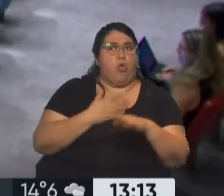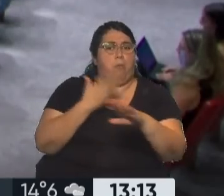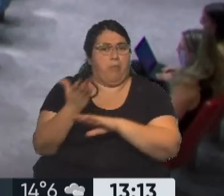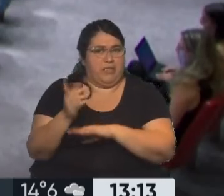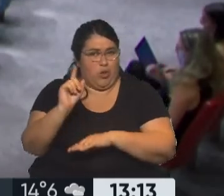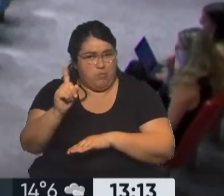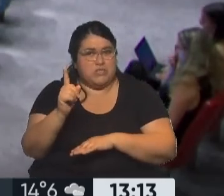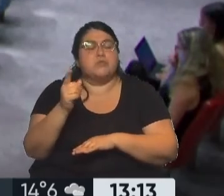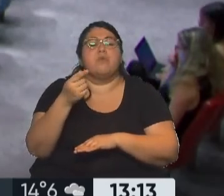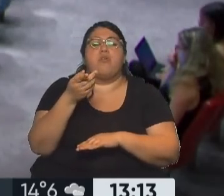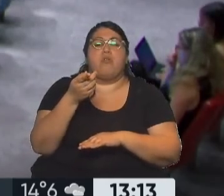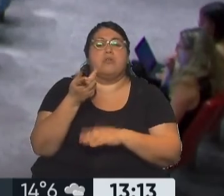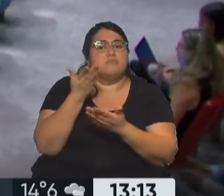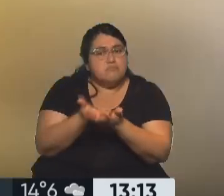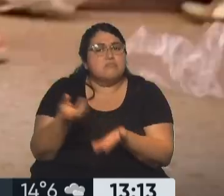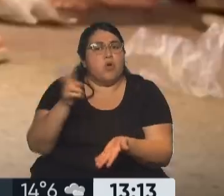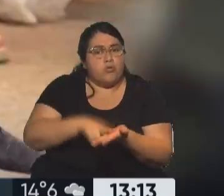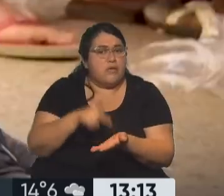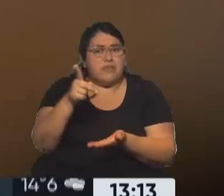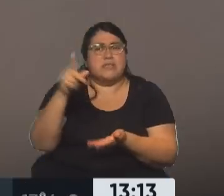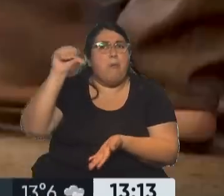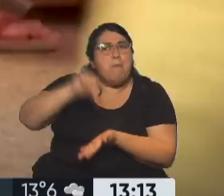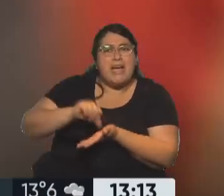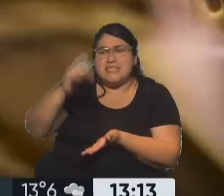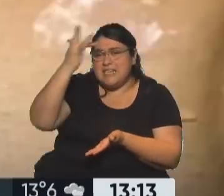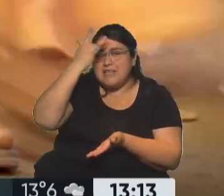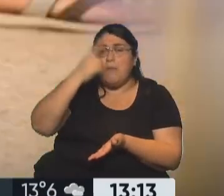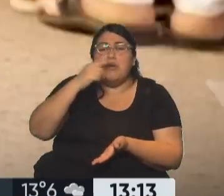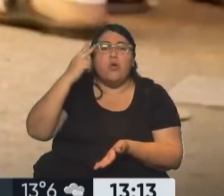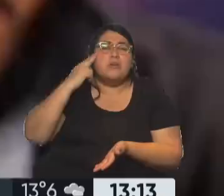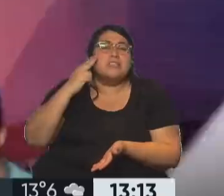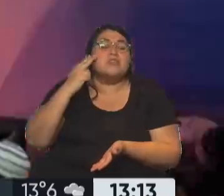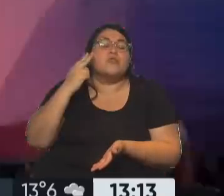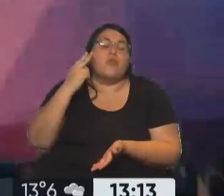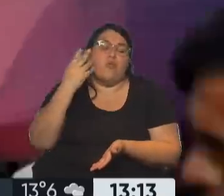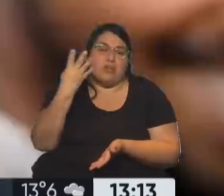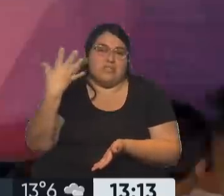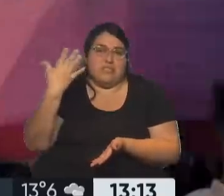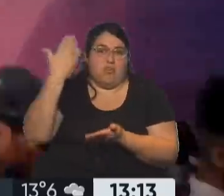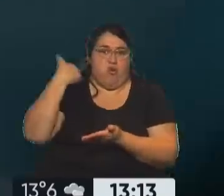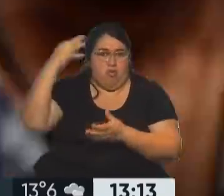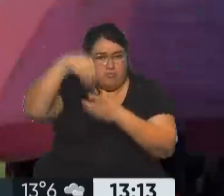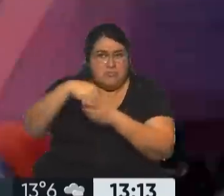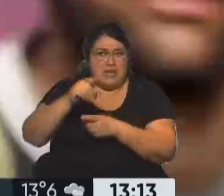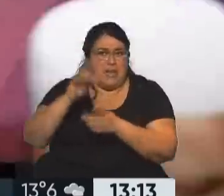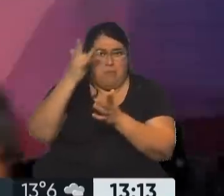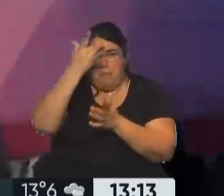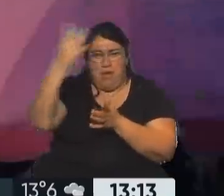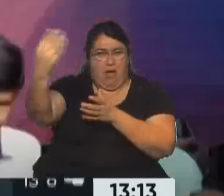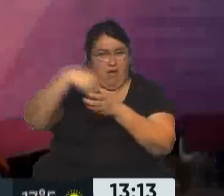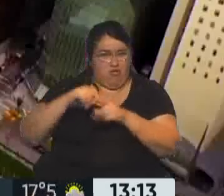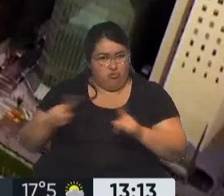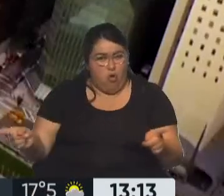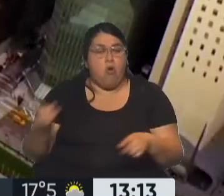ese cuerpo, argumentando que era inexplicable que un país como la India, de 1.400 millones de habitantes, no lo integrara, así como el propio